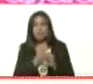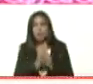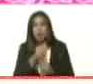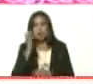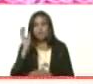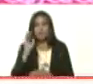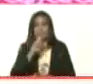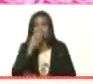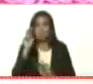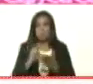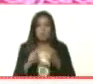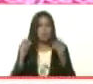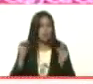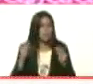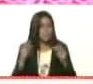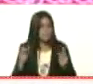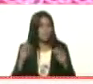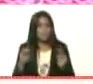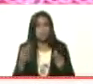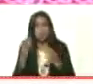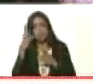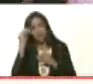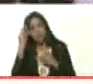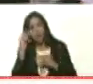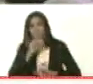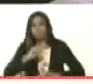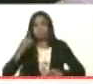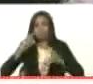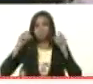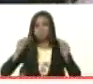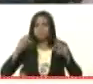Asamblea Nacional de una vez. No se duerman, compañeros.